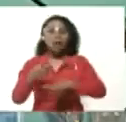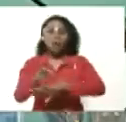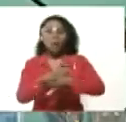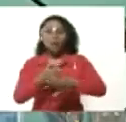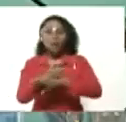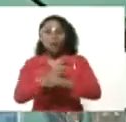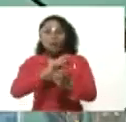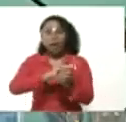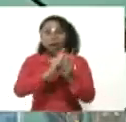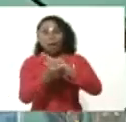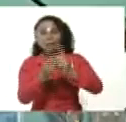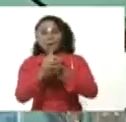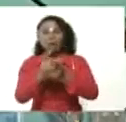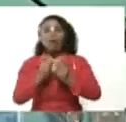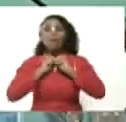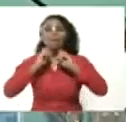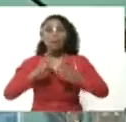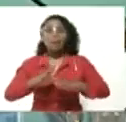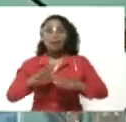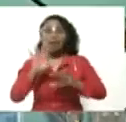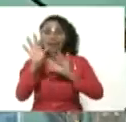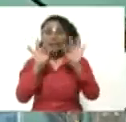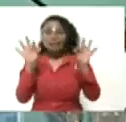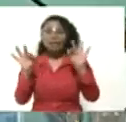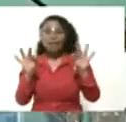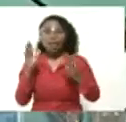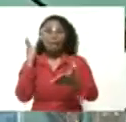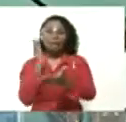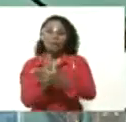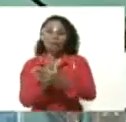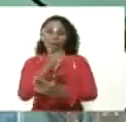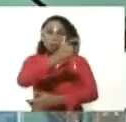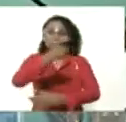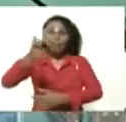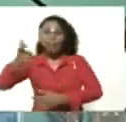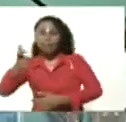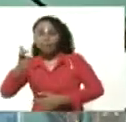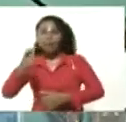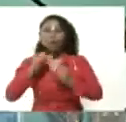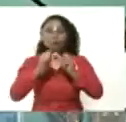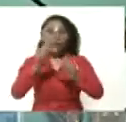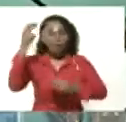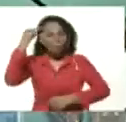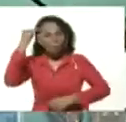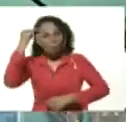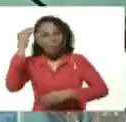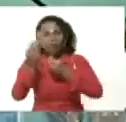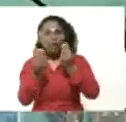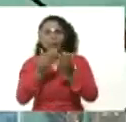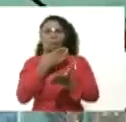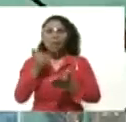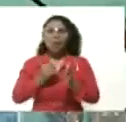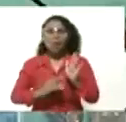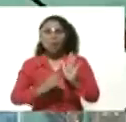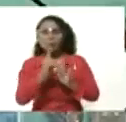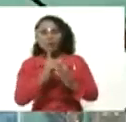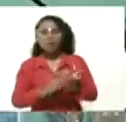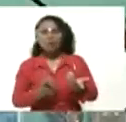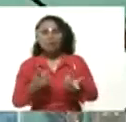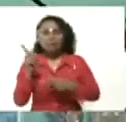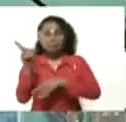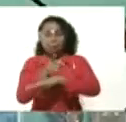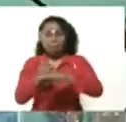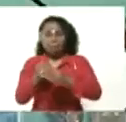cambio y que incluso cuando pierde las elecciones, prácticamente la mitad de la ciudadanía sigue teniendo en la memoria cómo mejoró su vida bajo esos